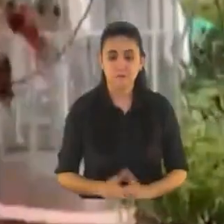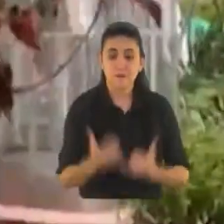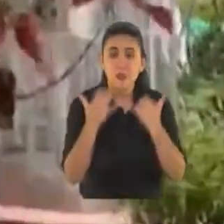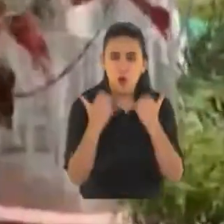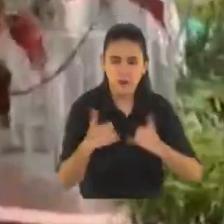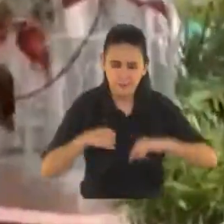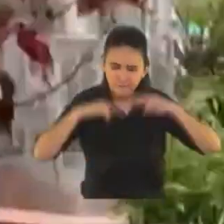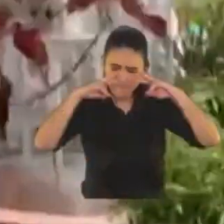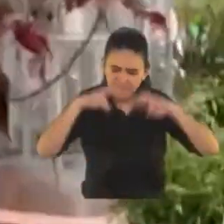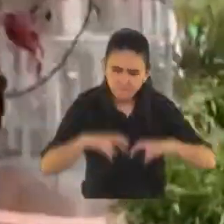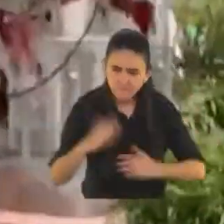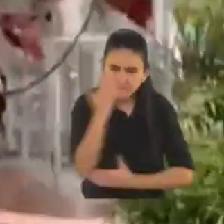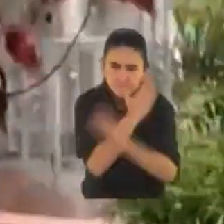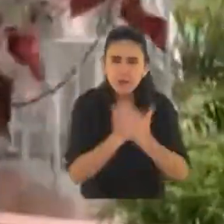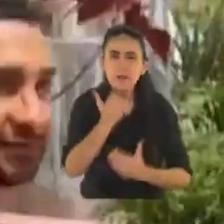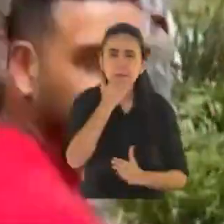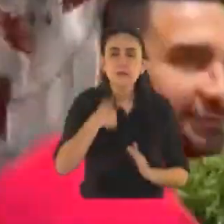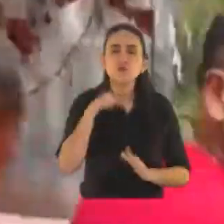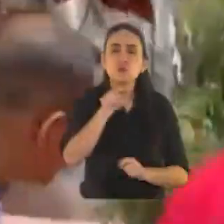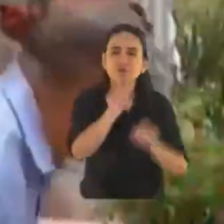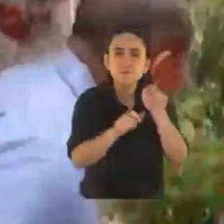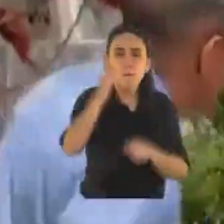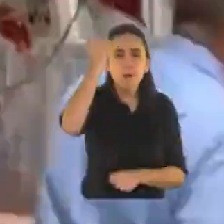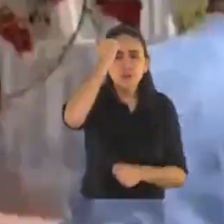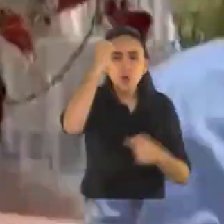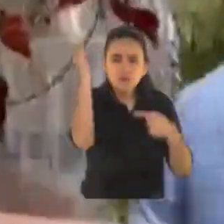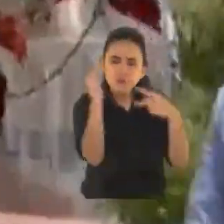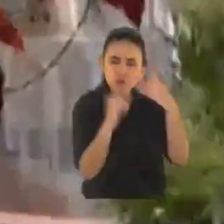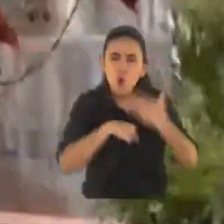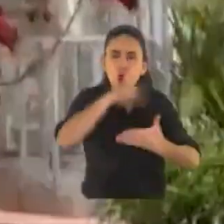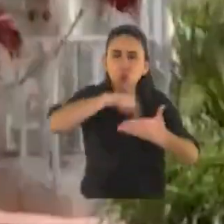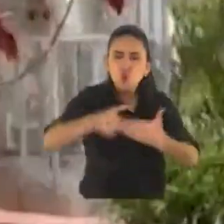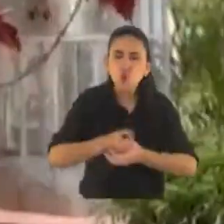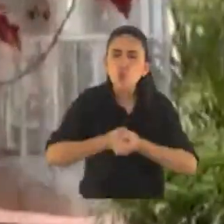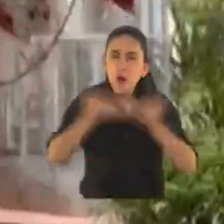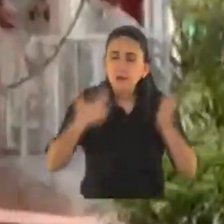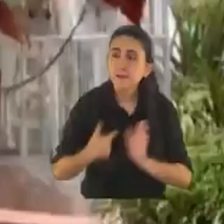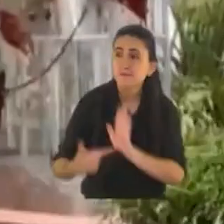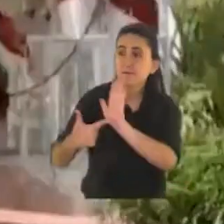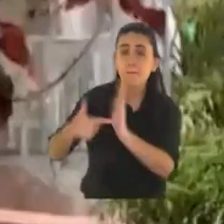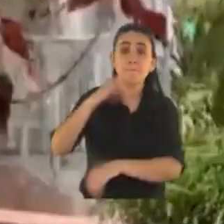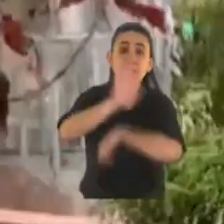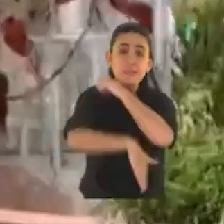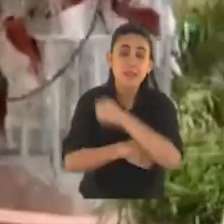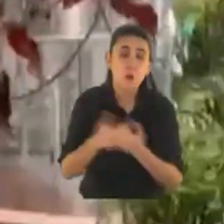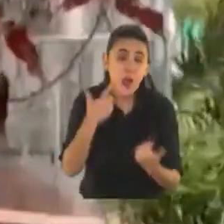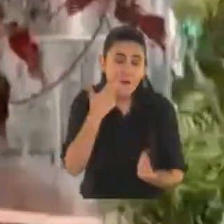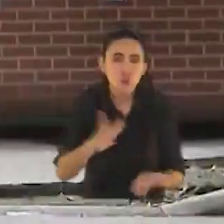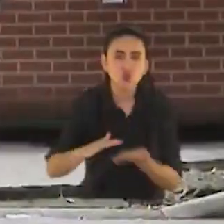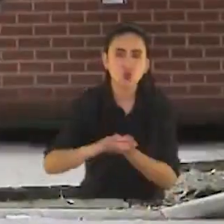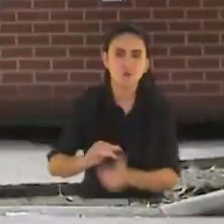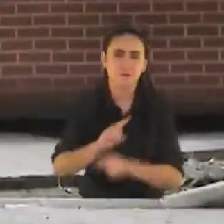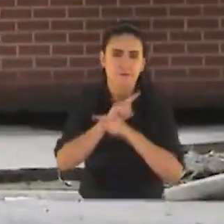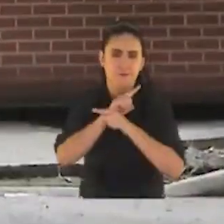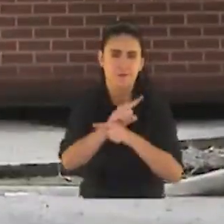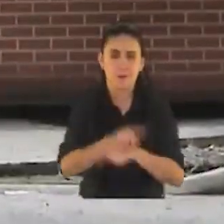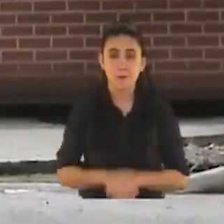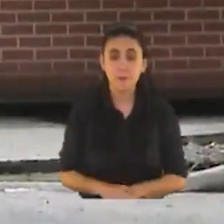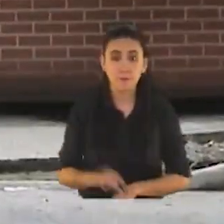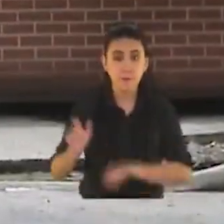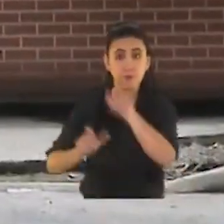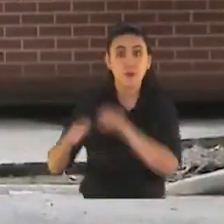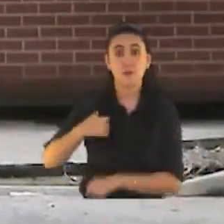técnico de planta de cargos ante el Ministerio de Educación Nacional de tal manera que podamos resolver esta situación de manera rápida los padres